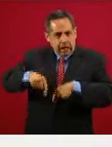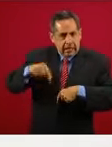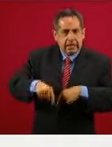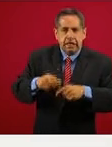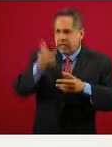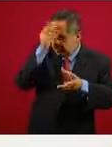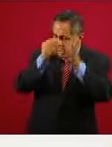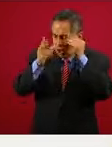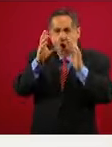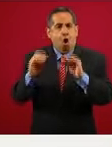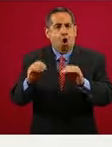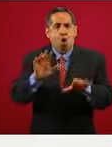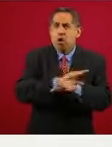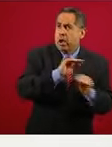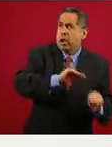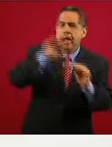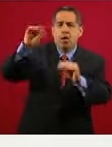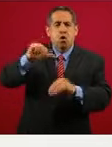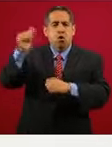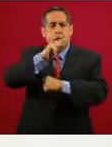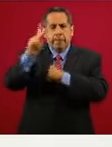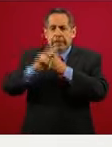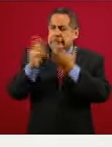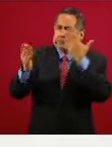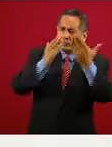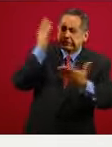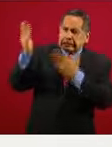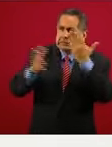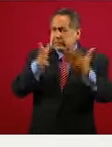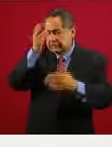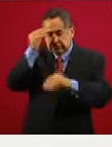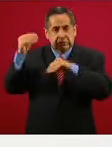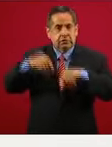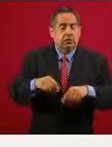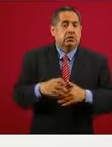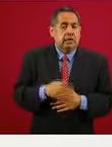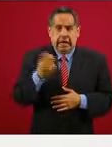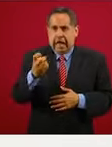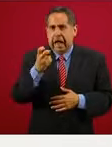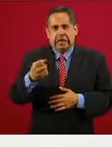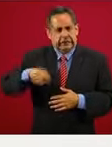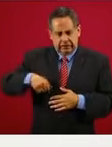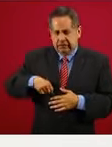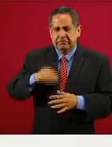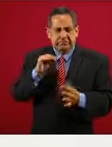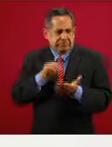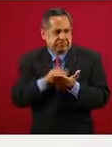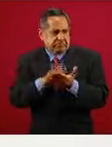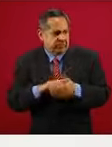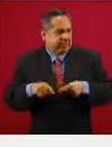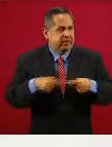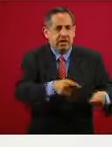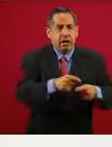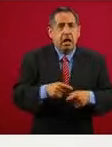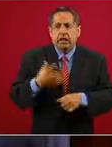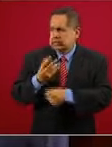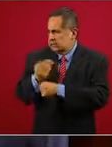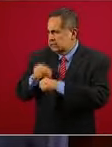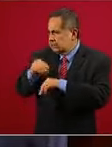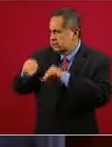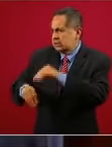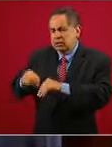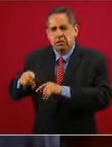como en el extranjero. Estamos contemplando garantizar espacios educativos y